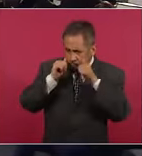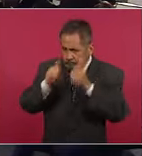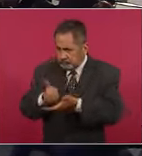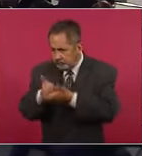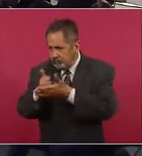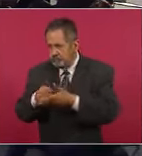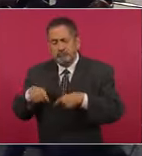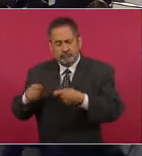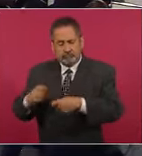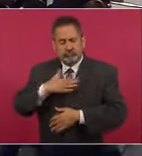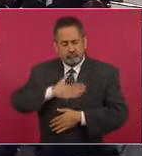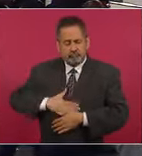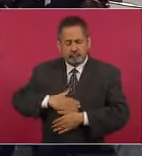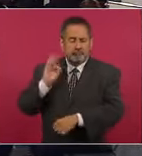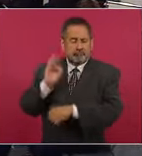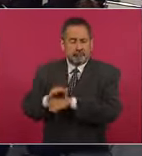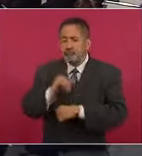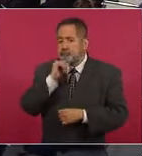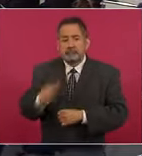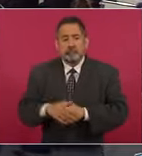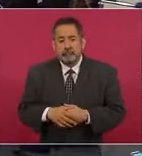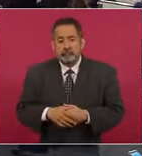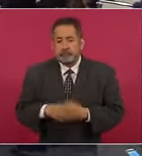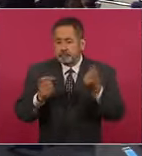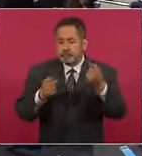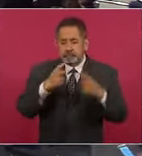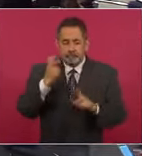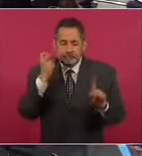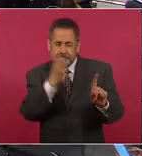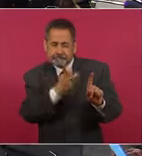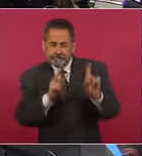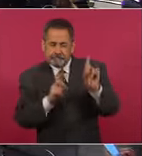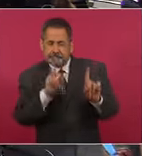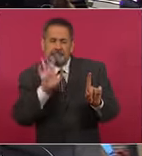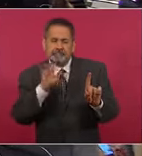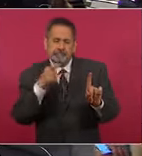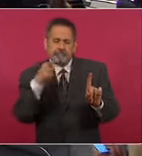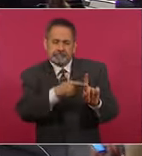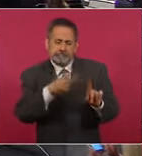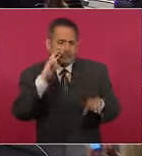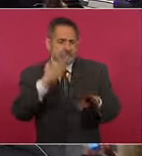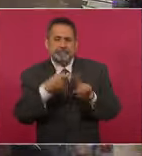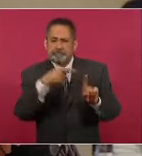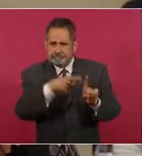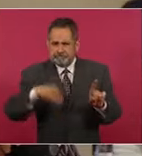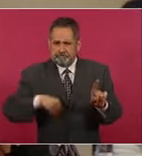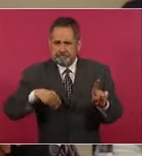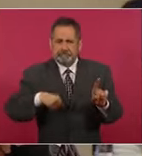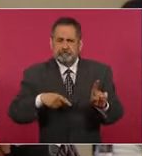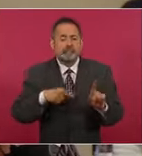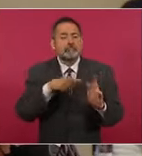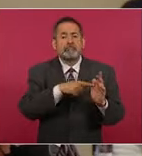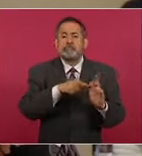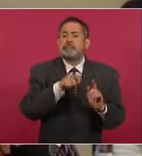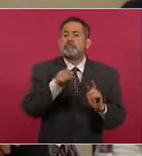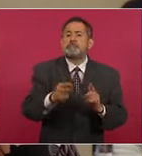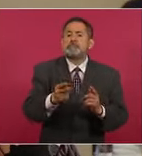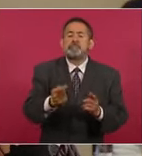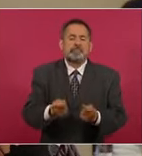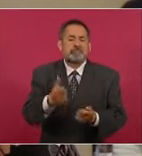justicia. Inclusive quienes estaban imputados como los responsables de haber incendiado este